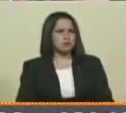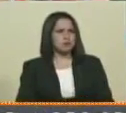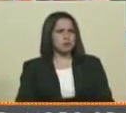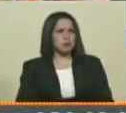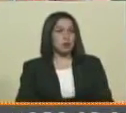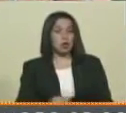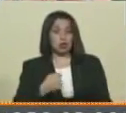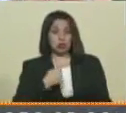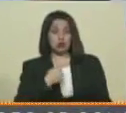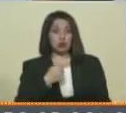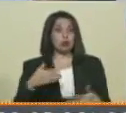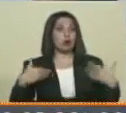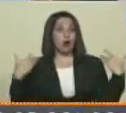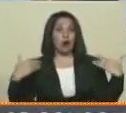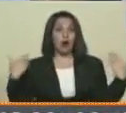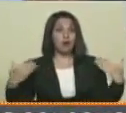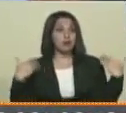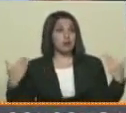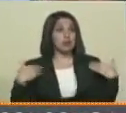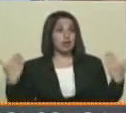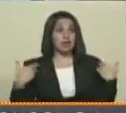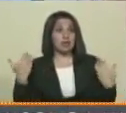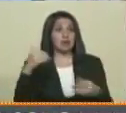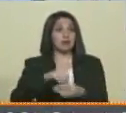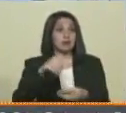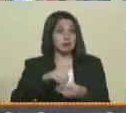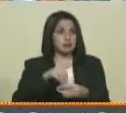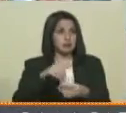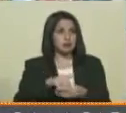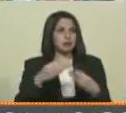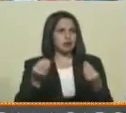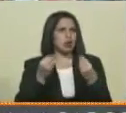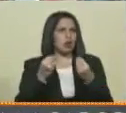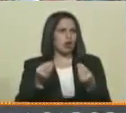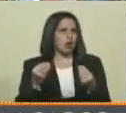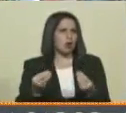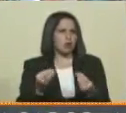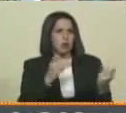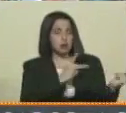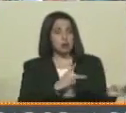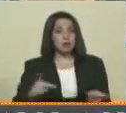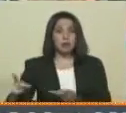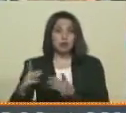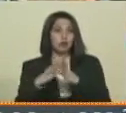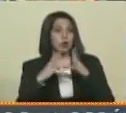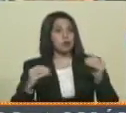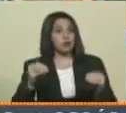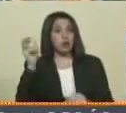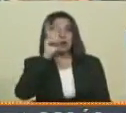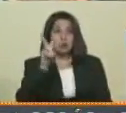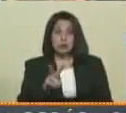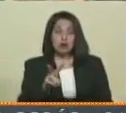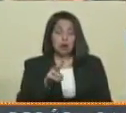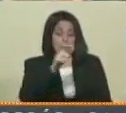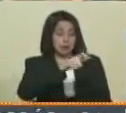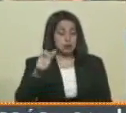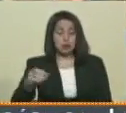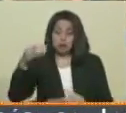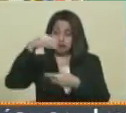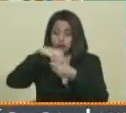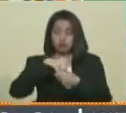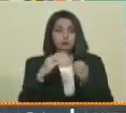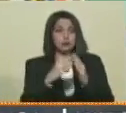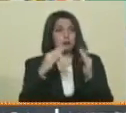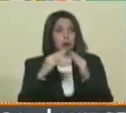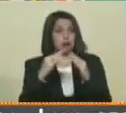Bueno, yo estoy contenta, estoy feliz porque estoy ejerciendo mi derecho al voto. Invito a toda Venezuela, a todas las personas que no han salido a votar, que